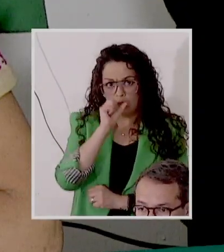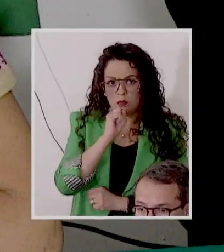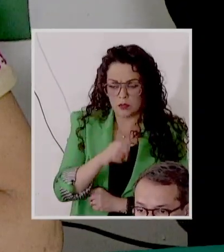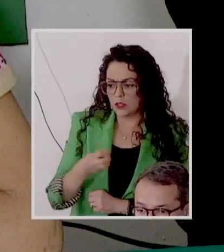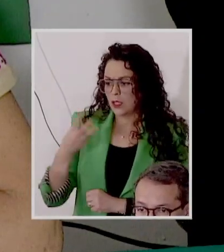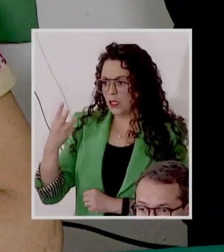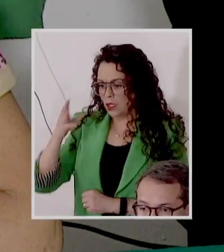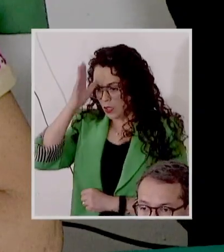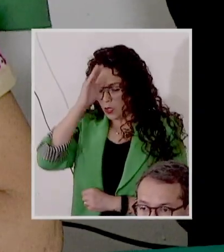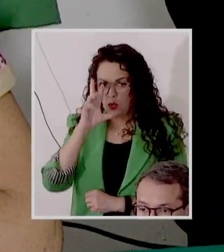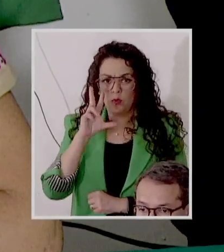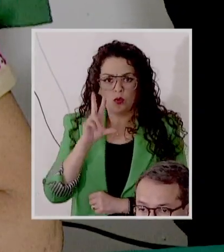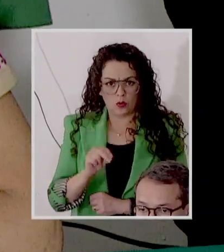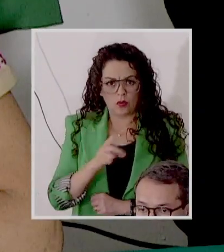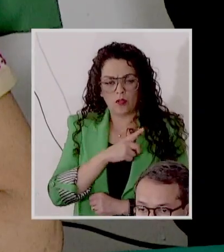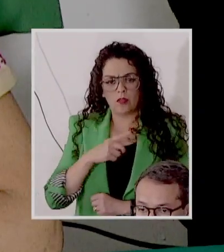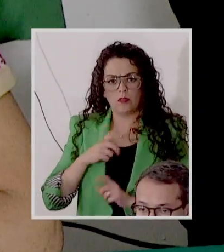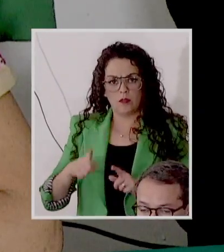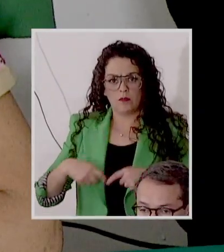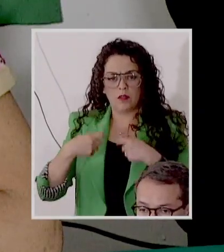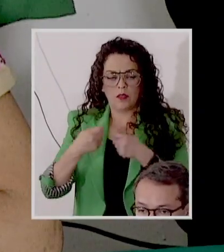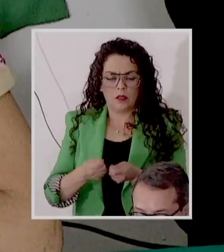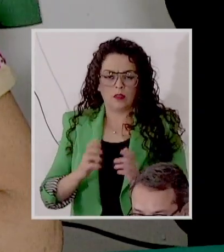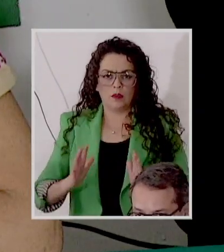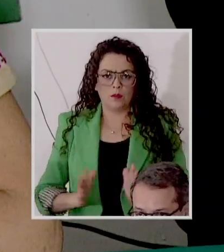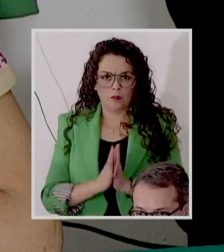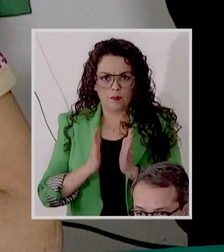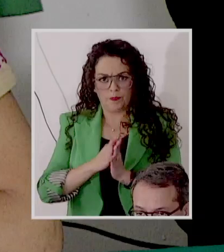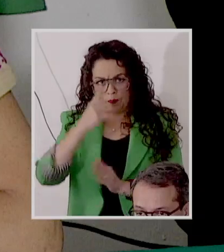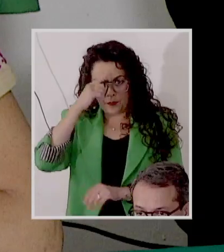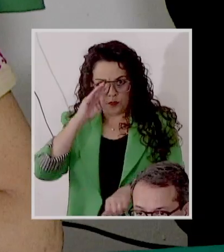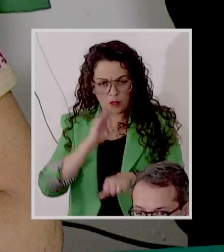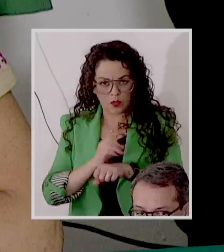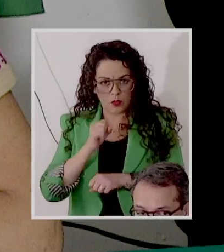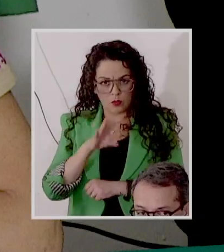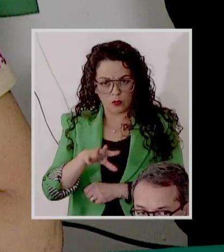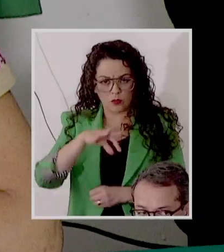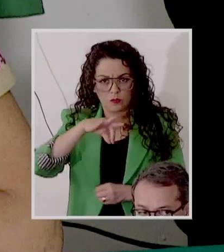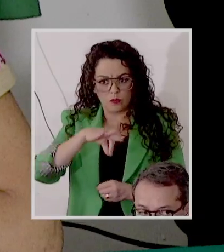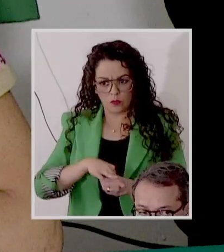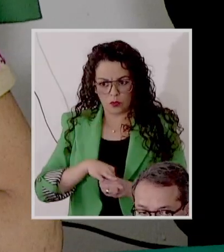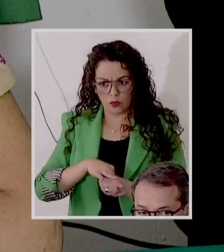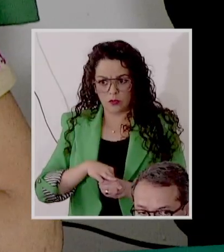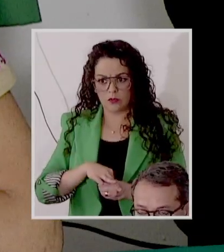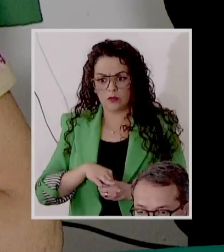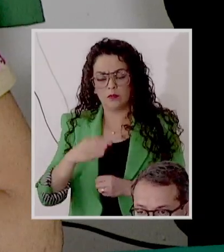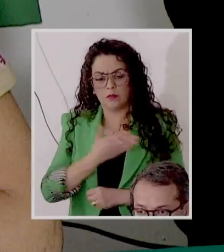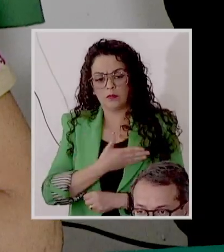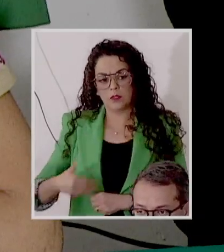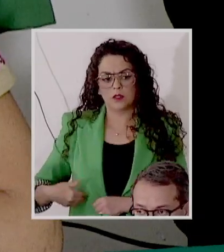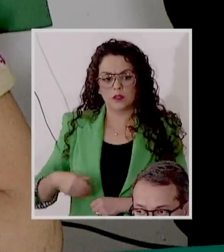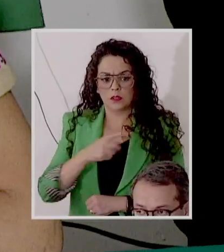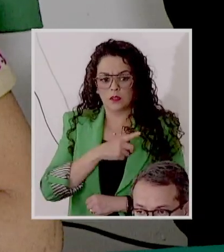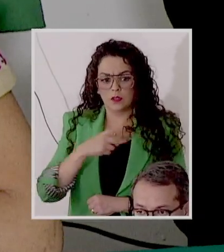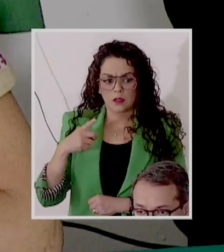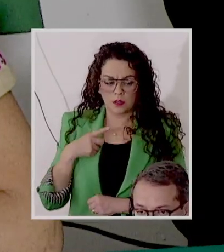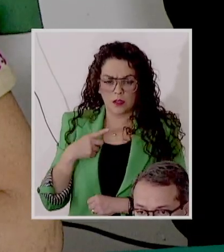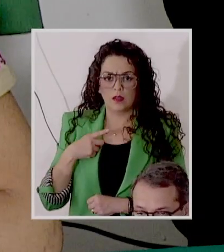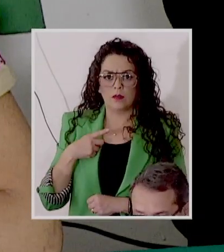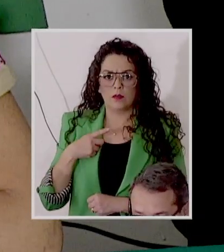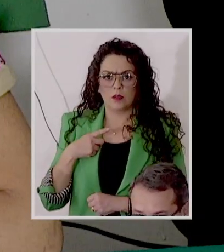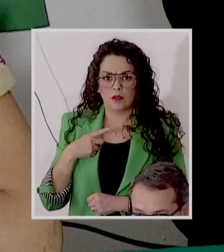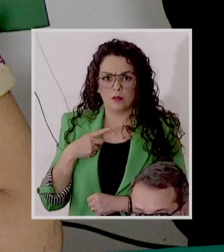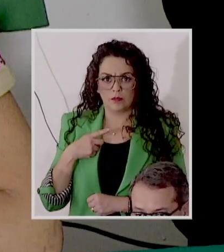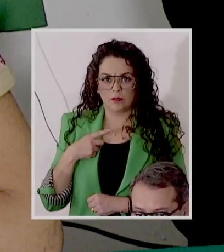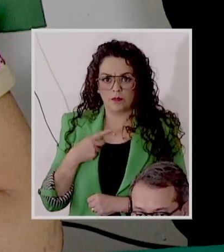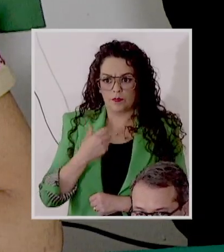se conceda la palabra para razonamiento del voto y que la presidencia ordene el debate por rondas para